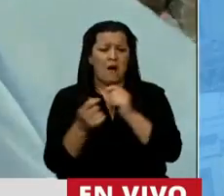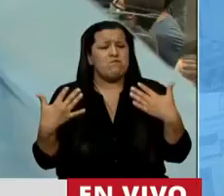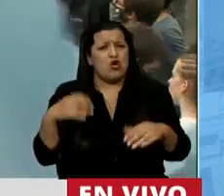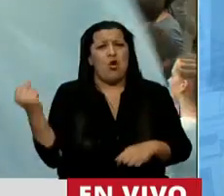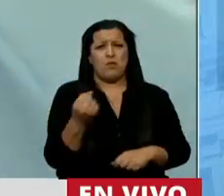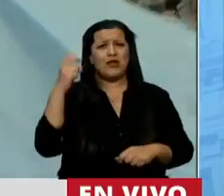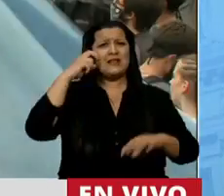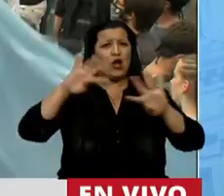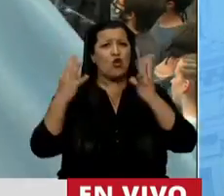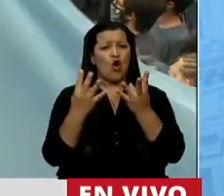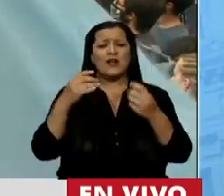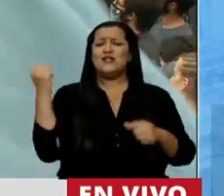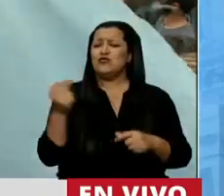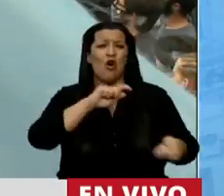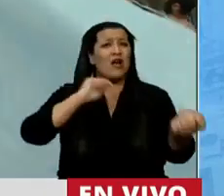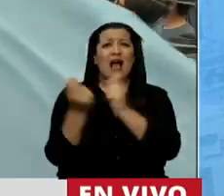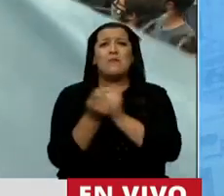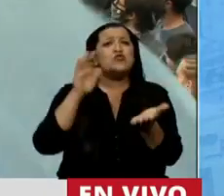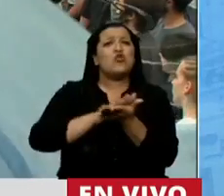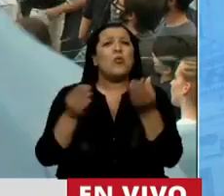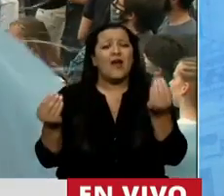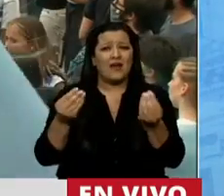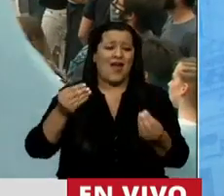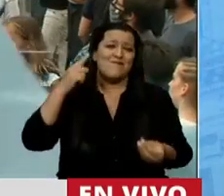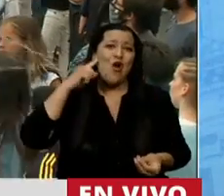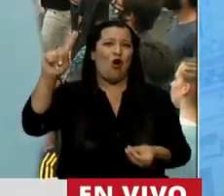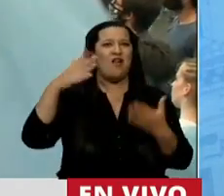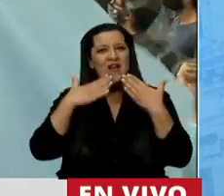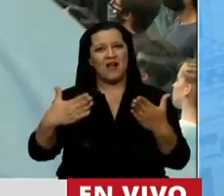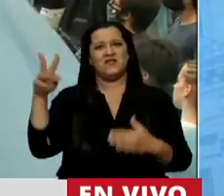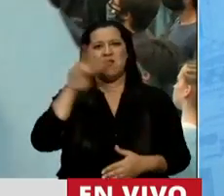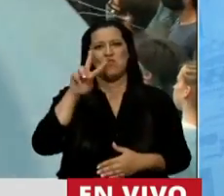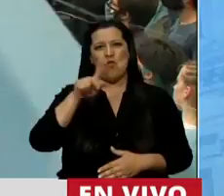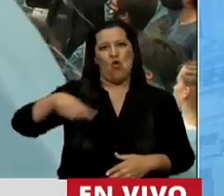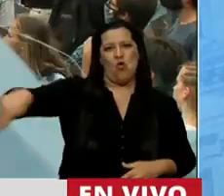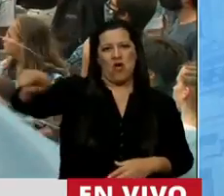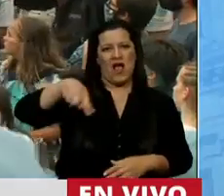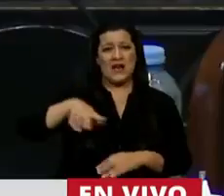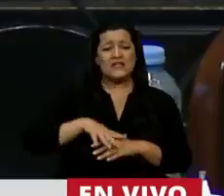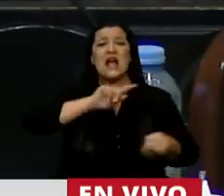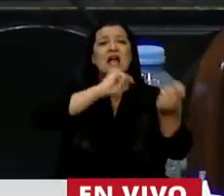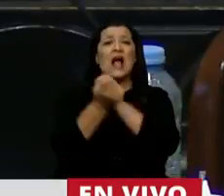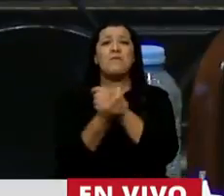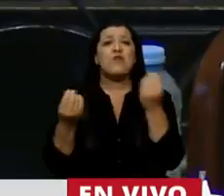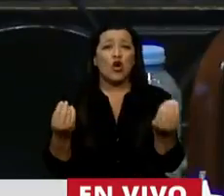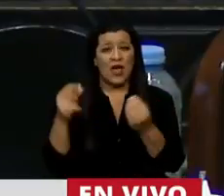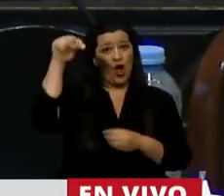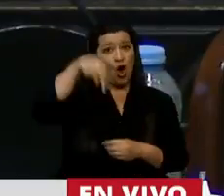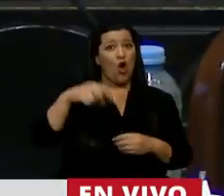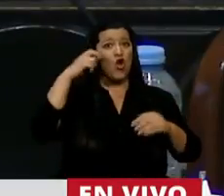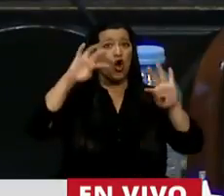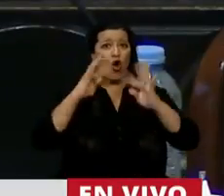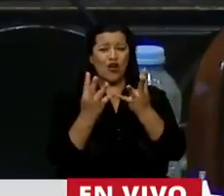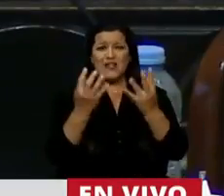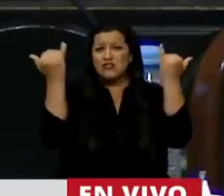en este Congreso de la Nación y ese cambio tiene que ver con lo que hemos logrado las mujeres. Ese cambio tiene que ver con que hoy, aquí en este